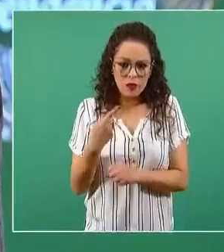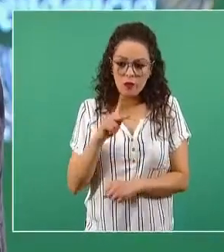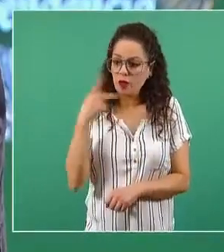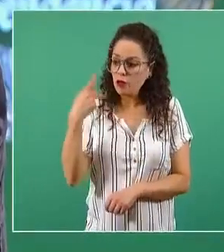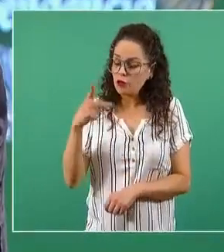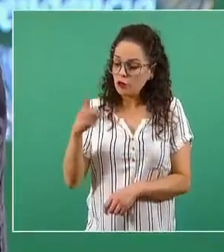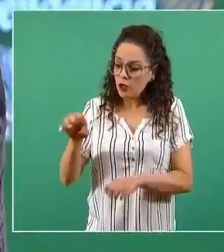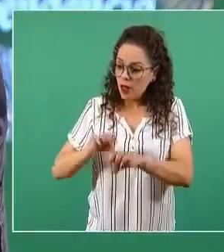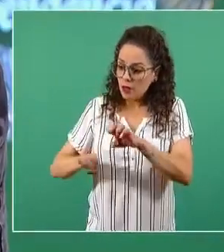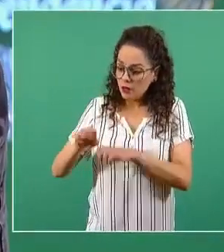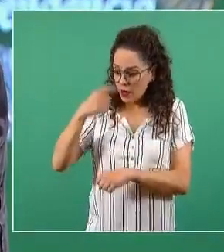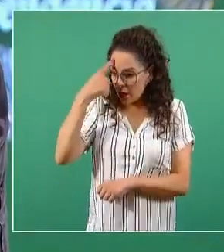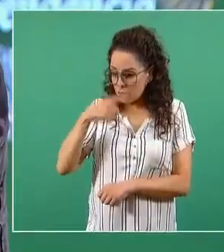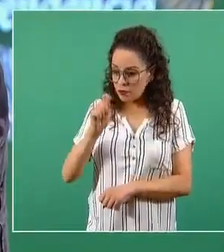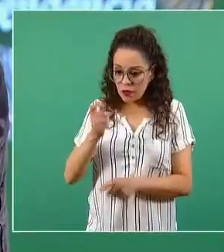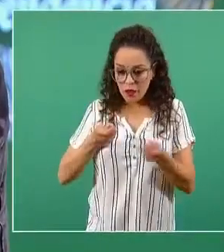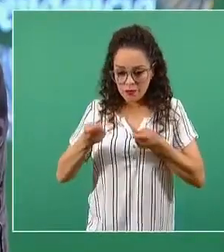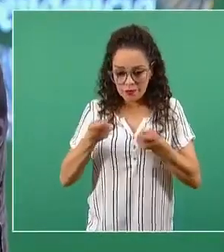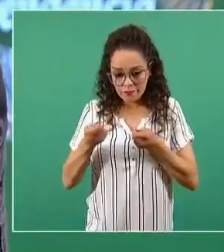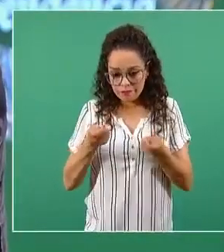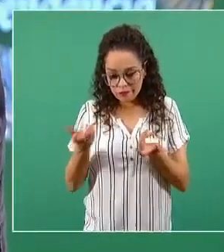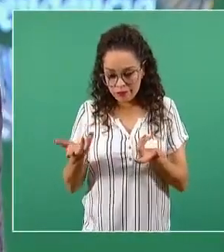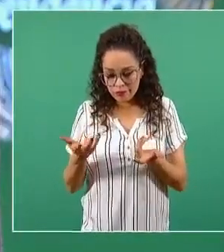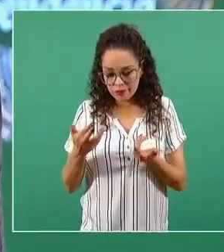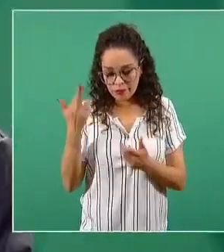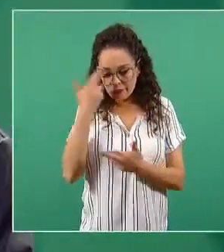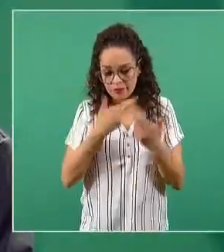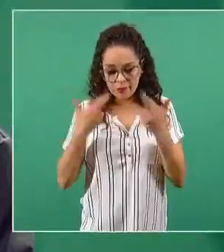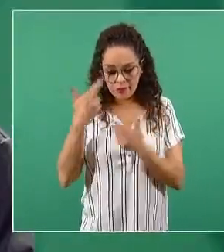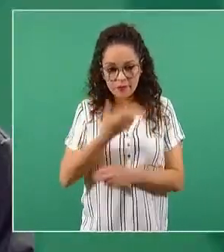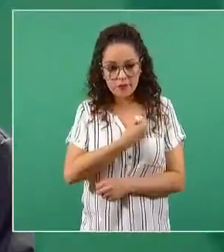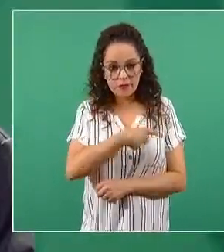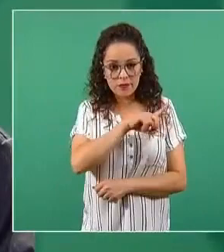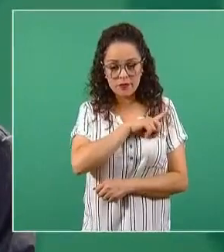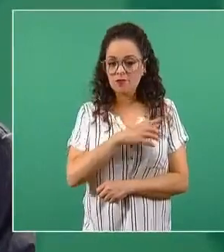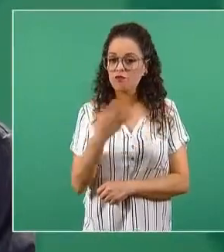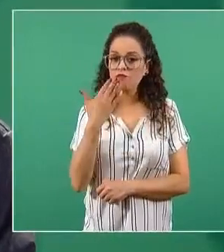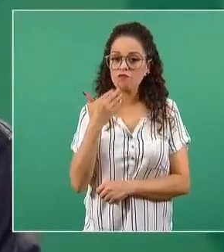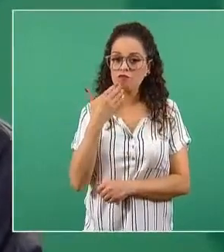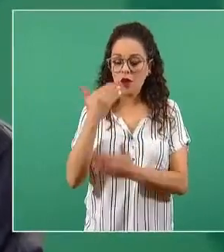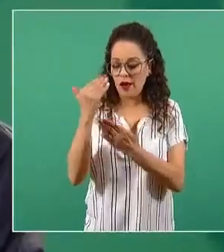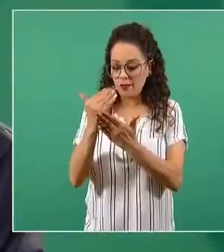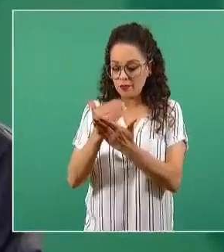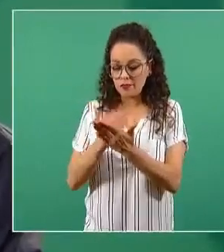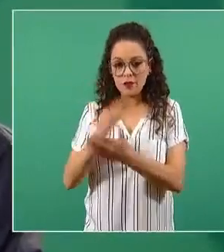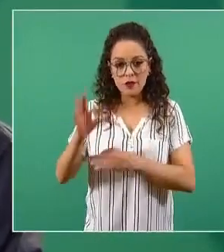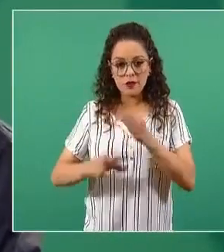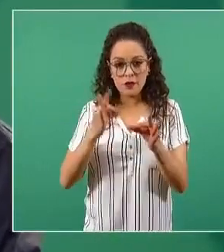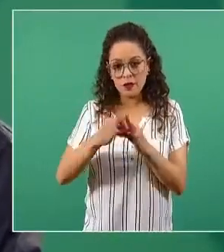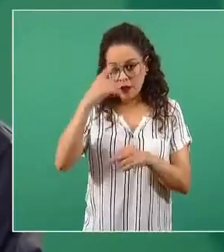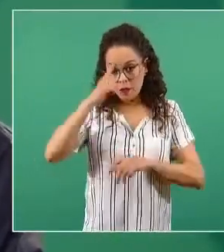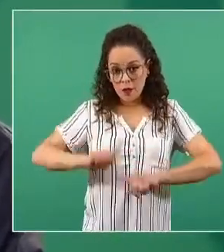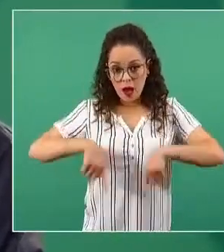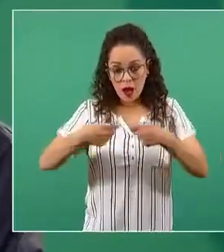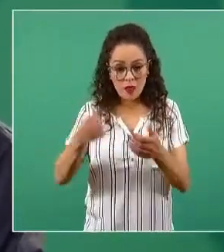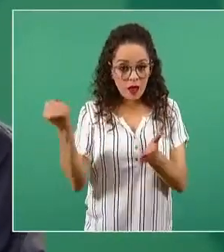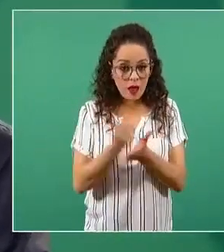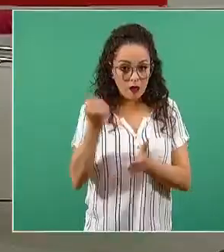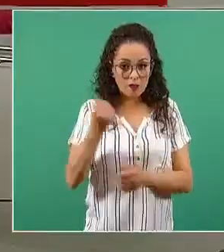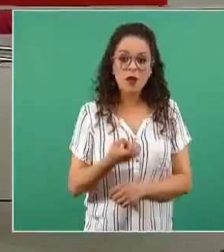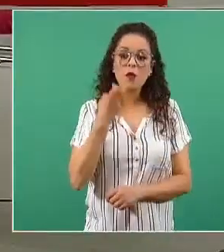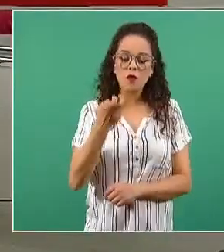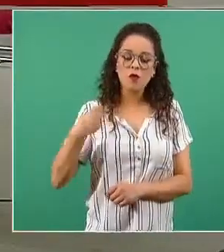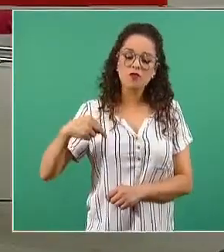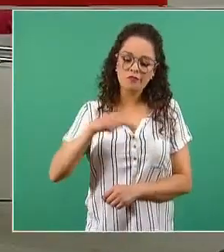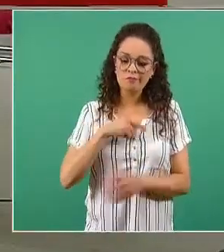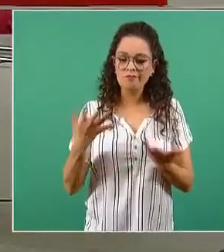no tenía todos los elementos para dar una autorización. Entonces, con todo gusto, procedimos al análisis